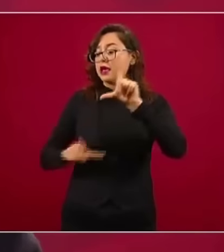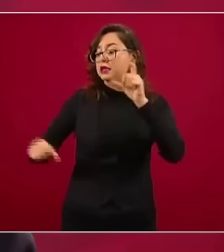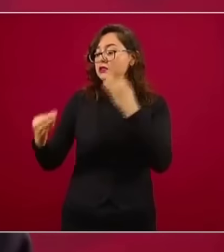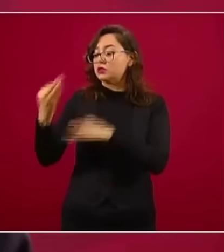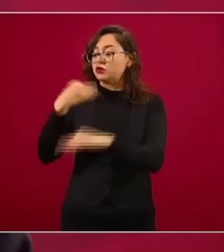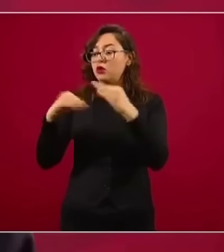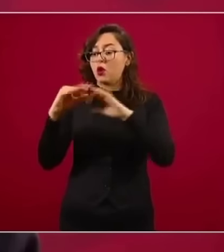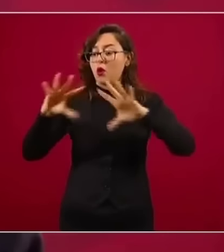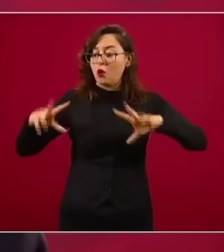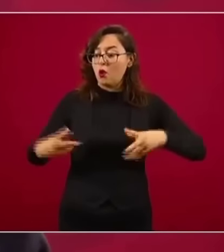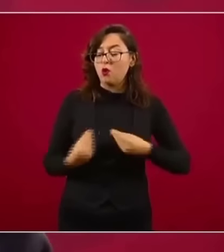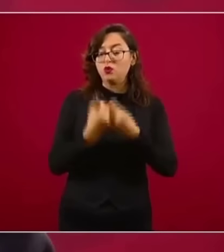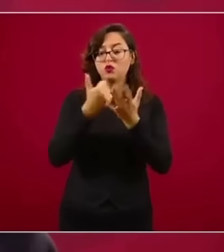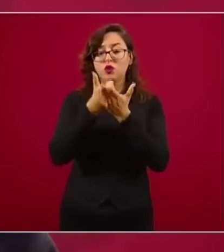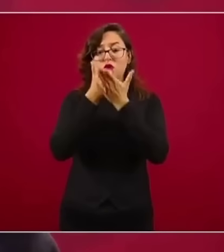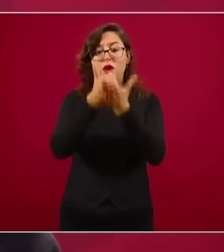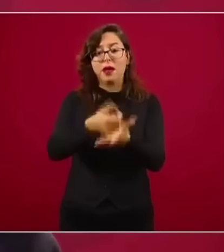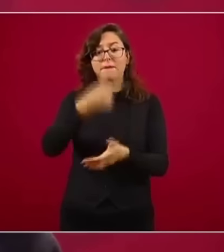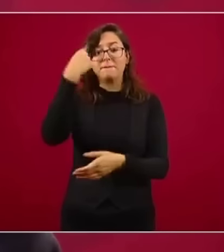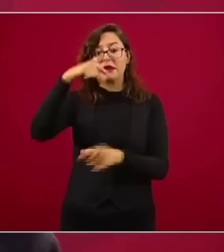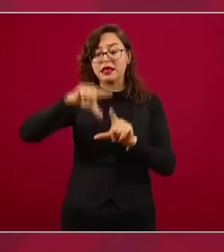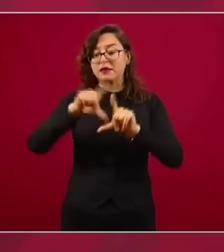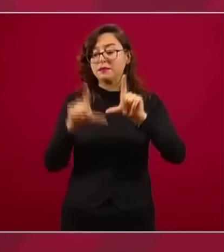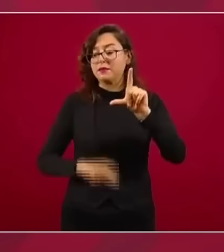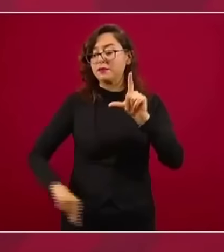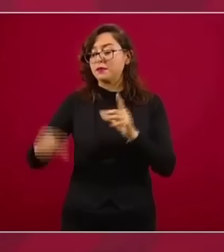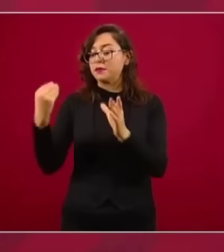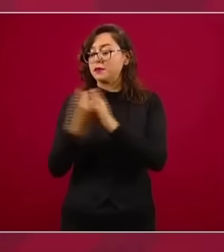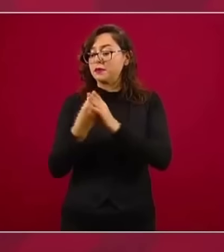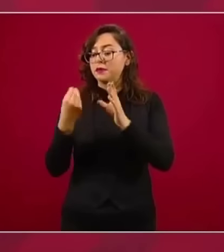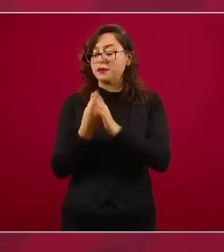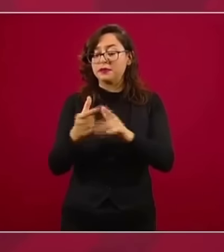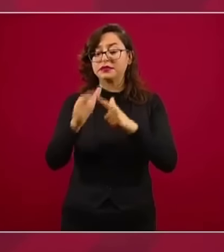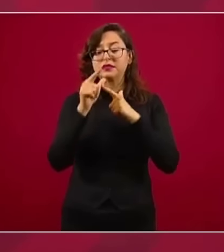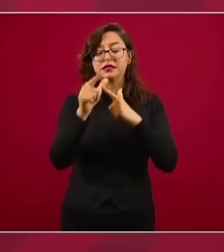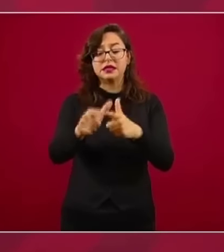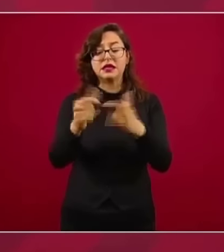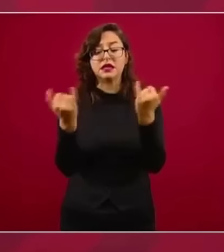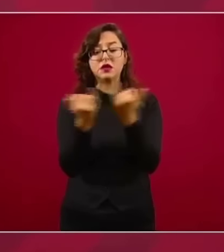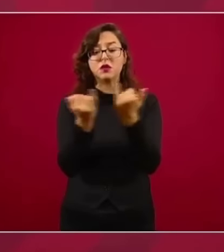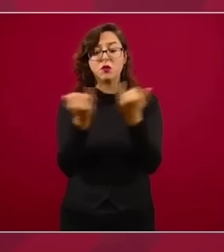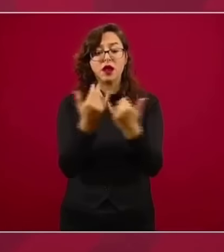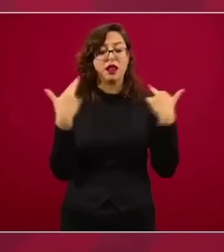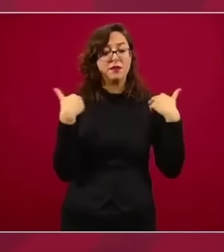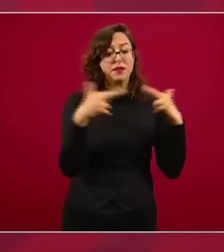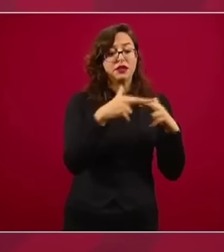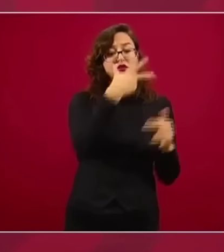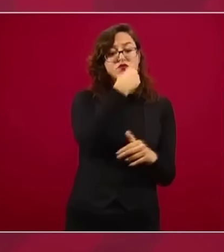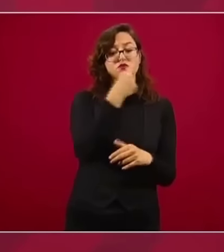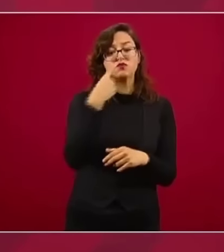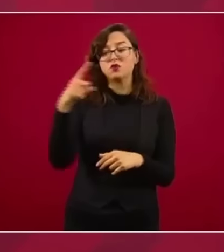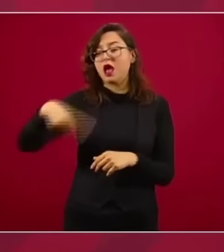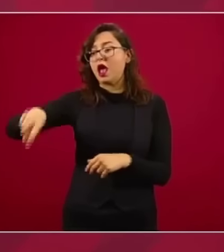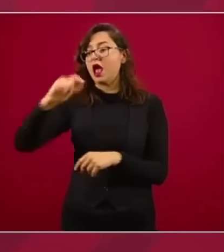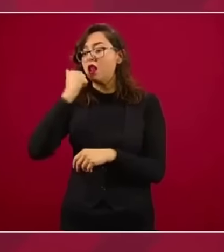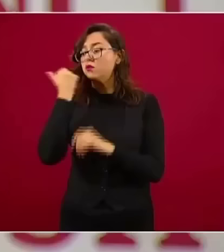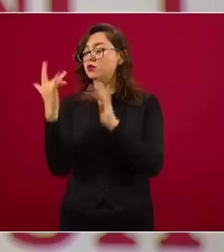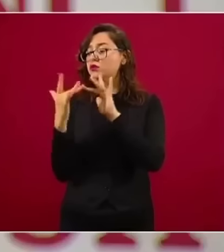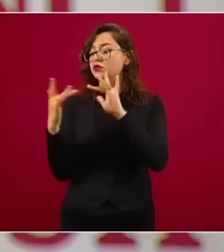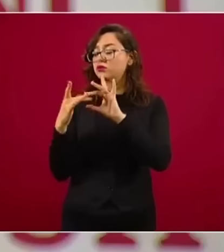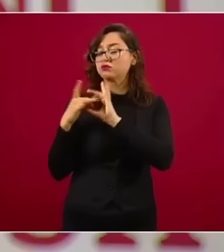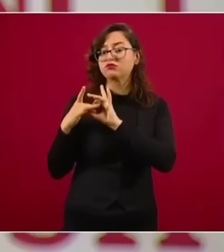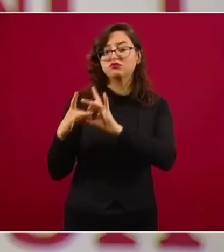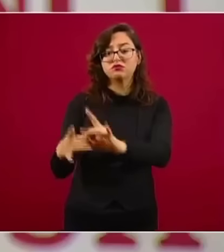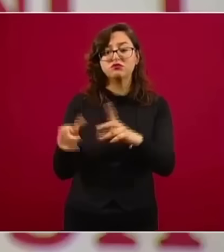haya clases en México, de que haya contacto entre maestras, maestros y alumnos. Y hemos trabajado con los